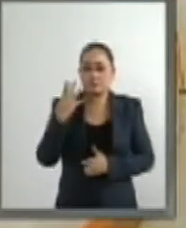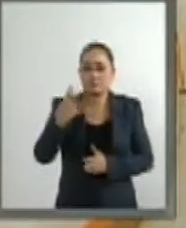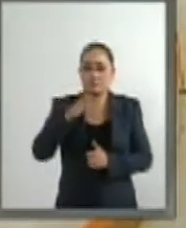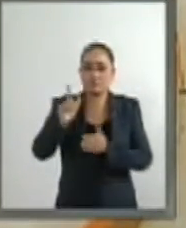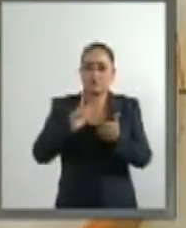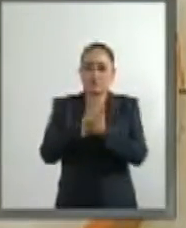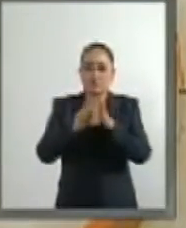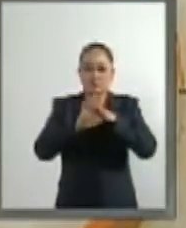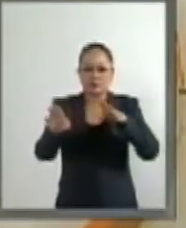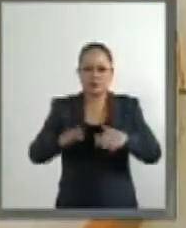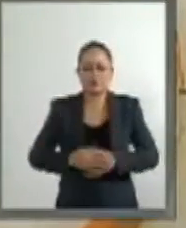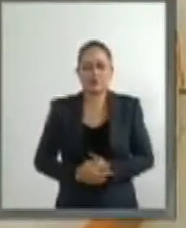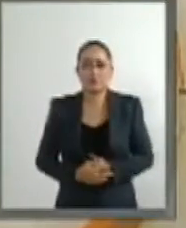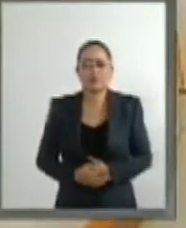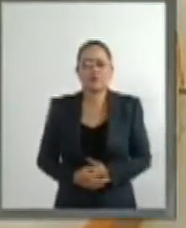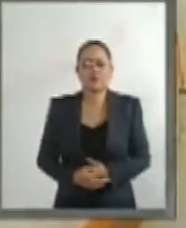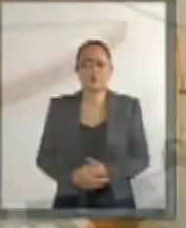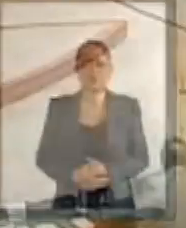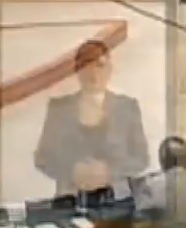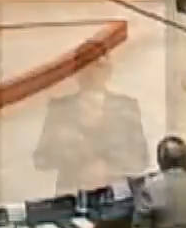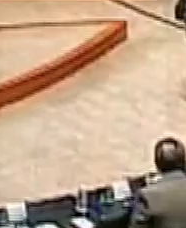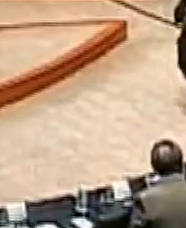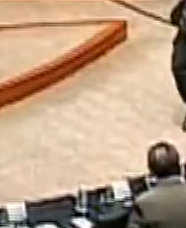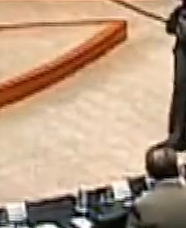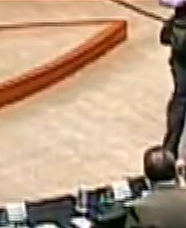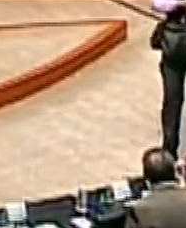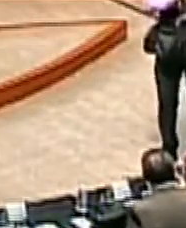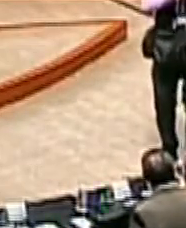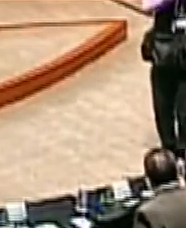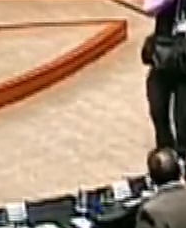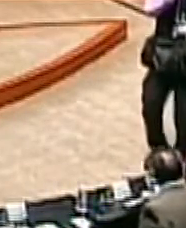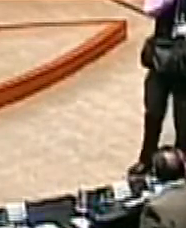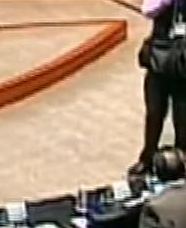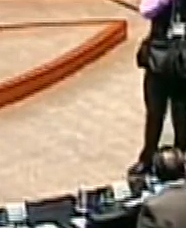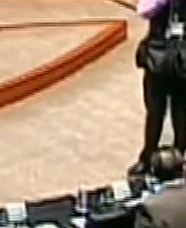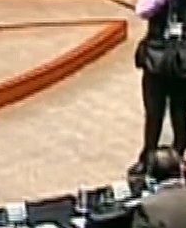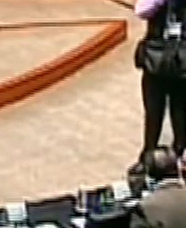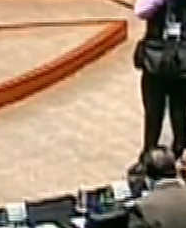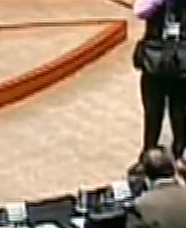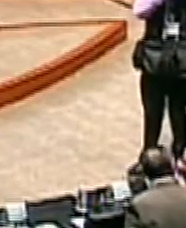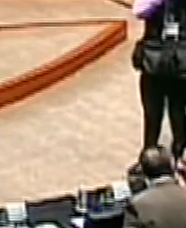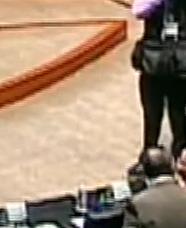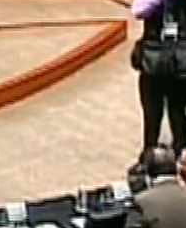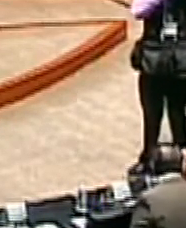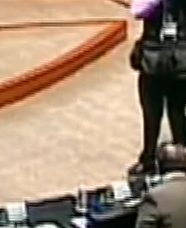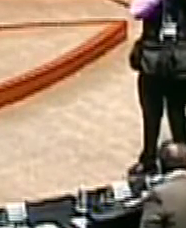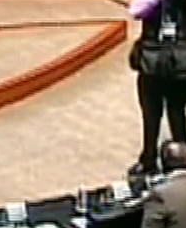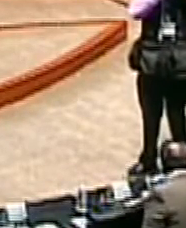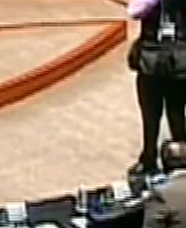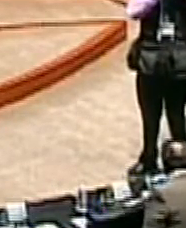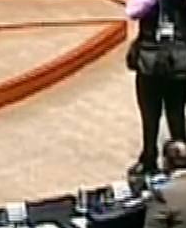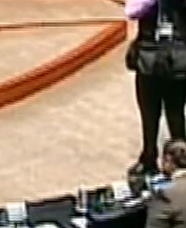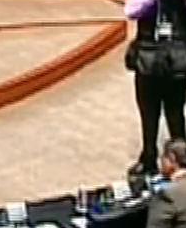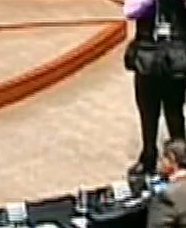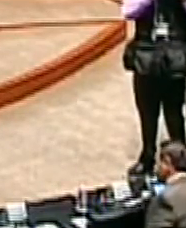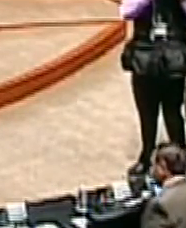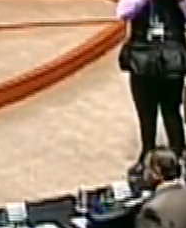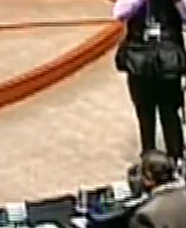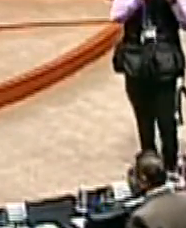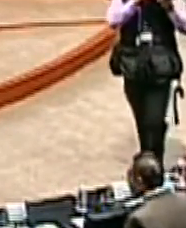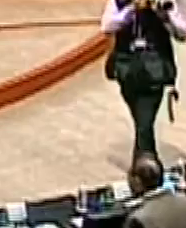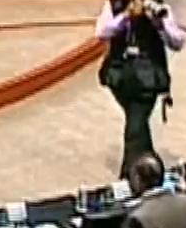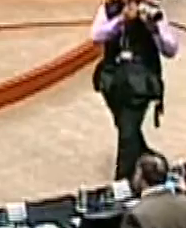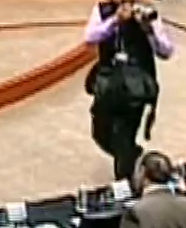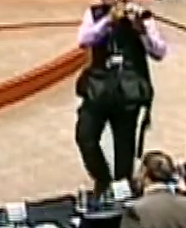inmigración senador negra del volumen por favor en su escaño mente sumarme a tan